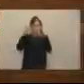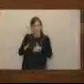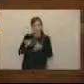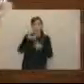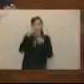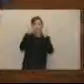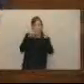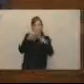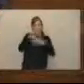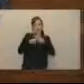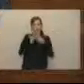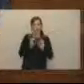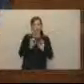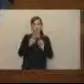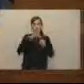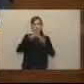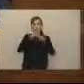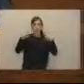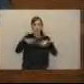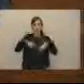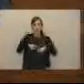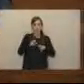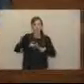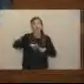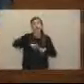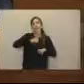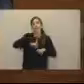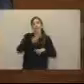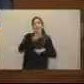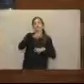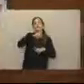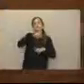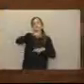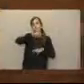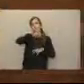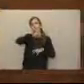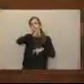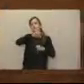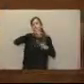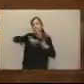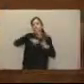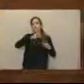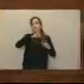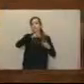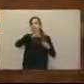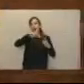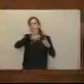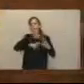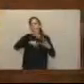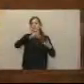principios de año con los geriátricos de San Martín de Luiña, Grandas de Salime, Salas, Quirós y Teberga.